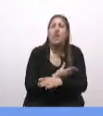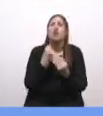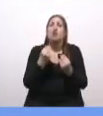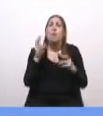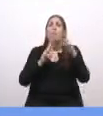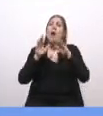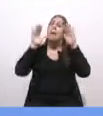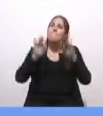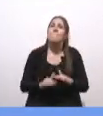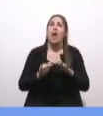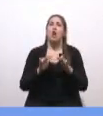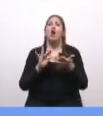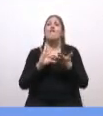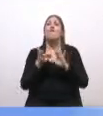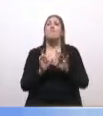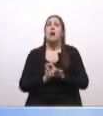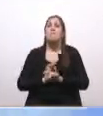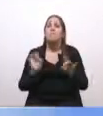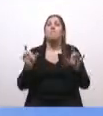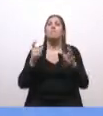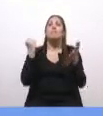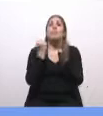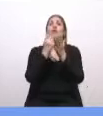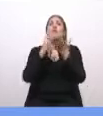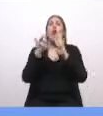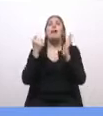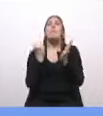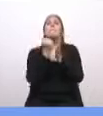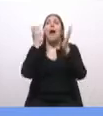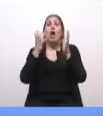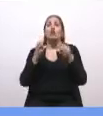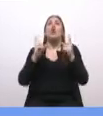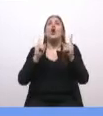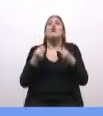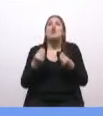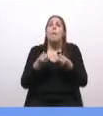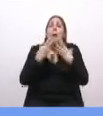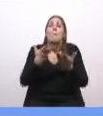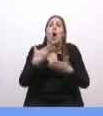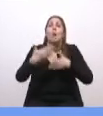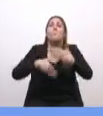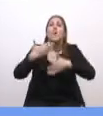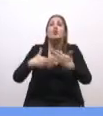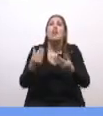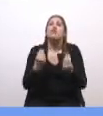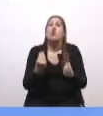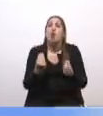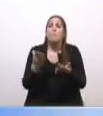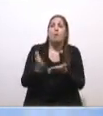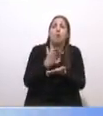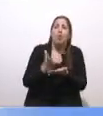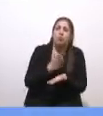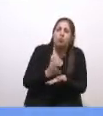de los neumáticos en el ambiente de cómo mejorar todo su proceso de producción de